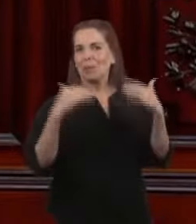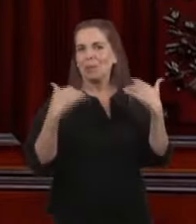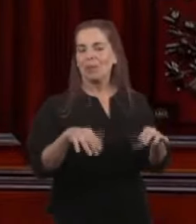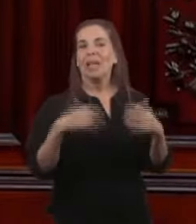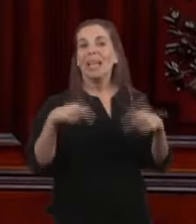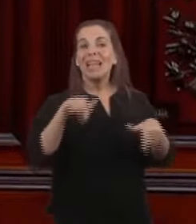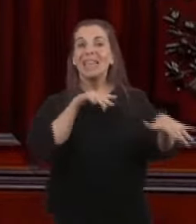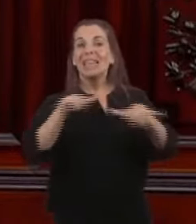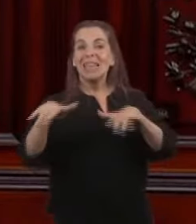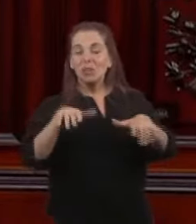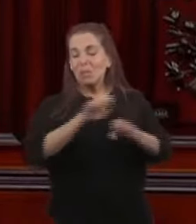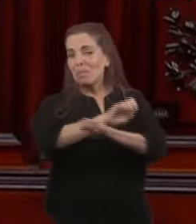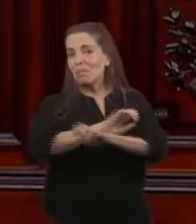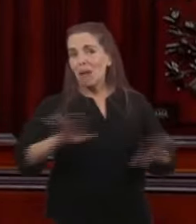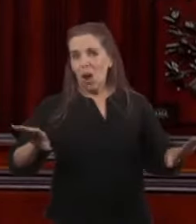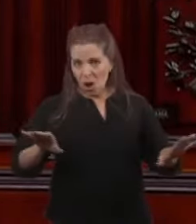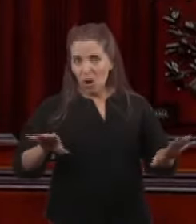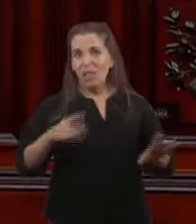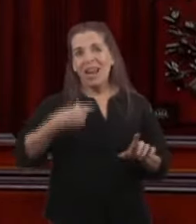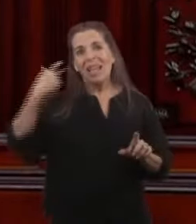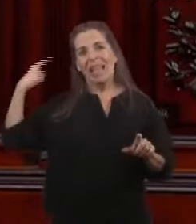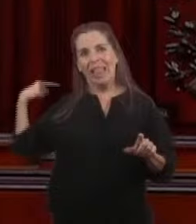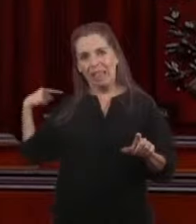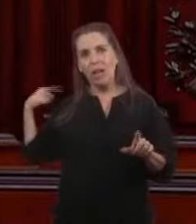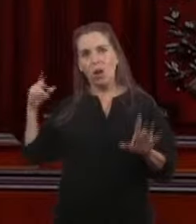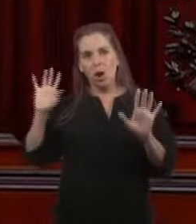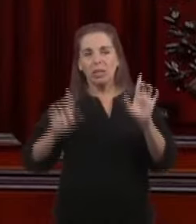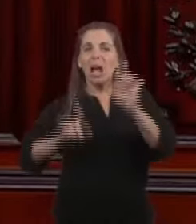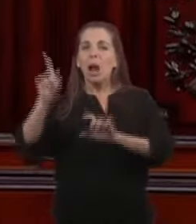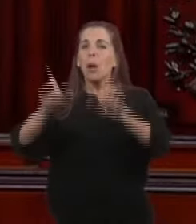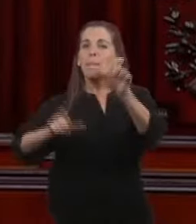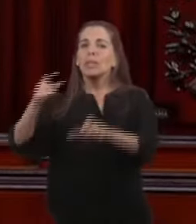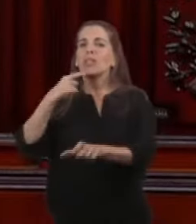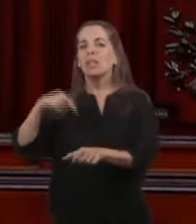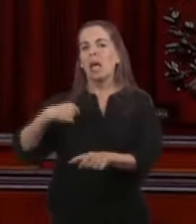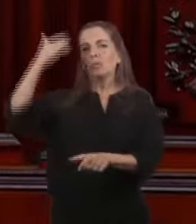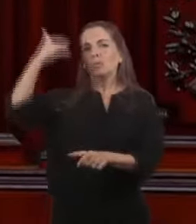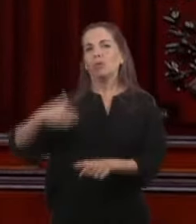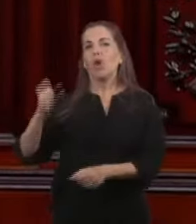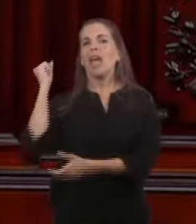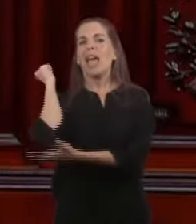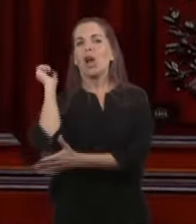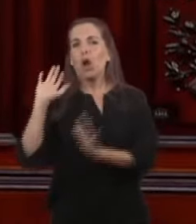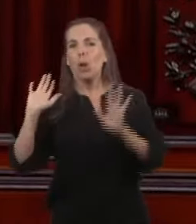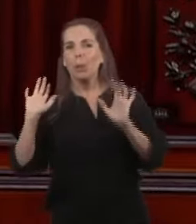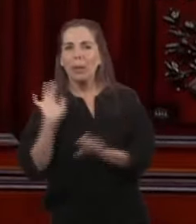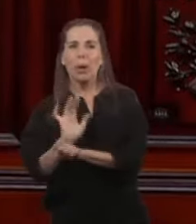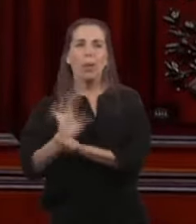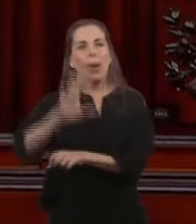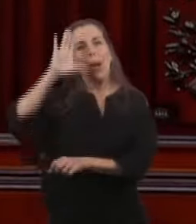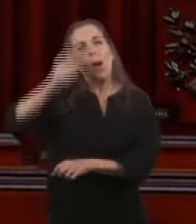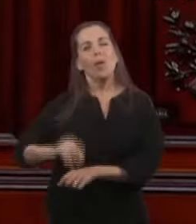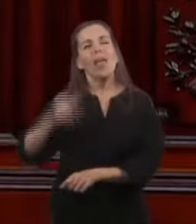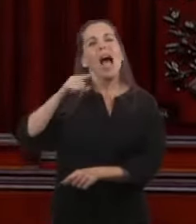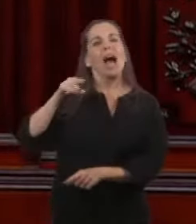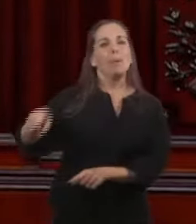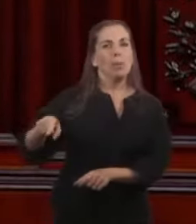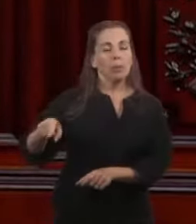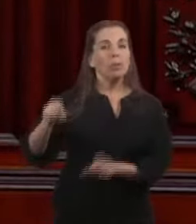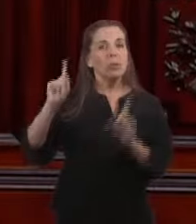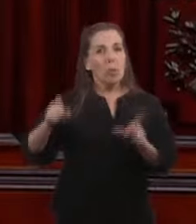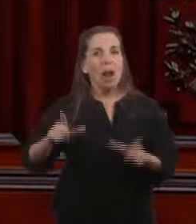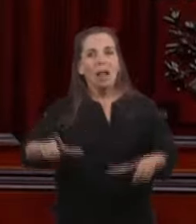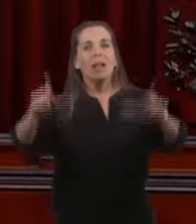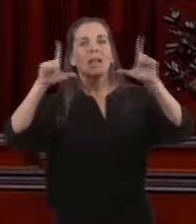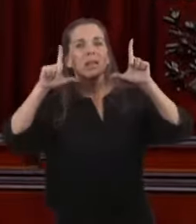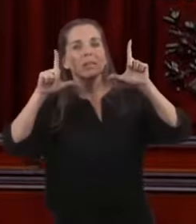crisis que acabo de mencionar pero algunos que dicen ser economistas que viven de olvidarse cosas a propósito salen todos los días en